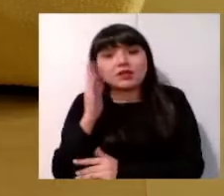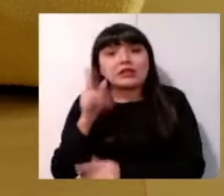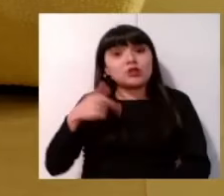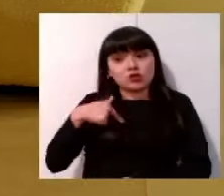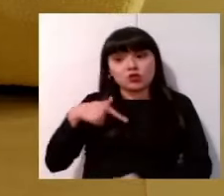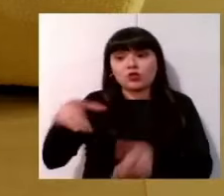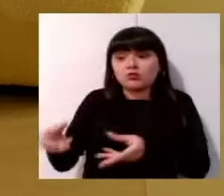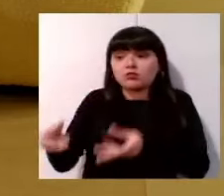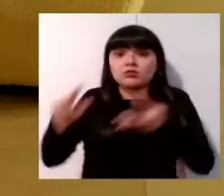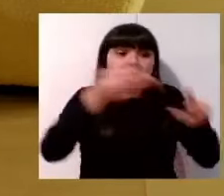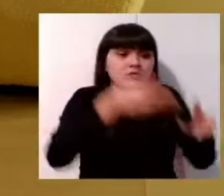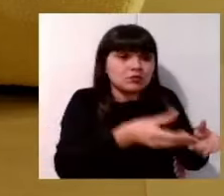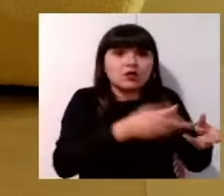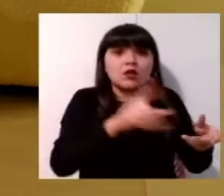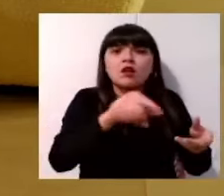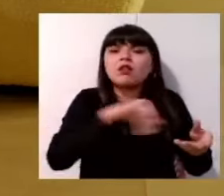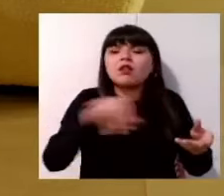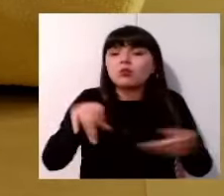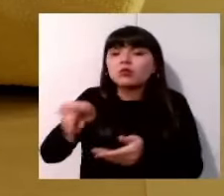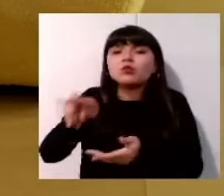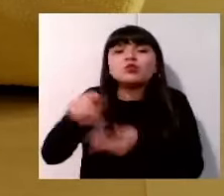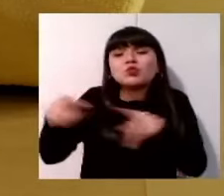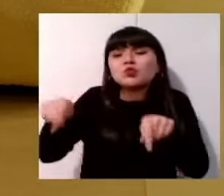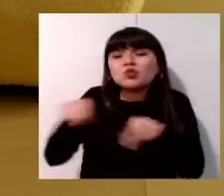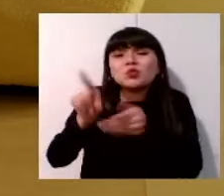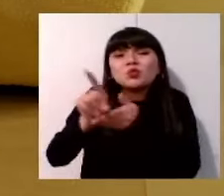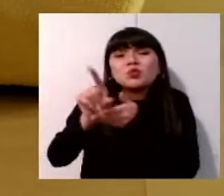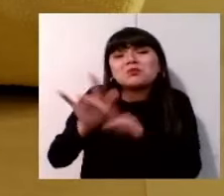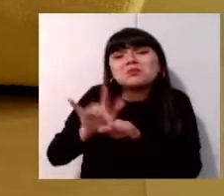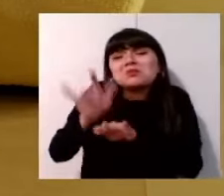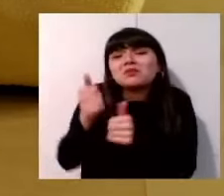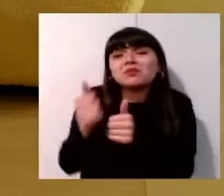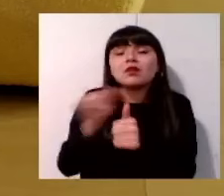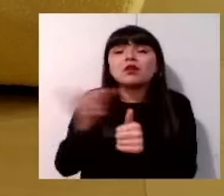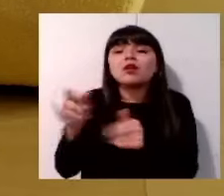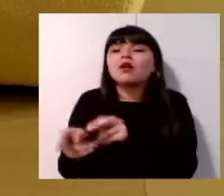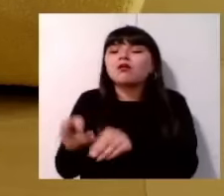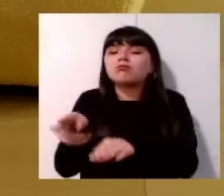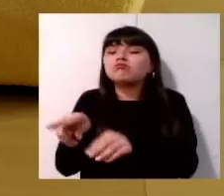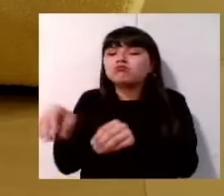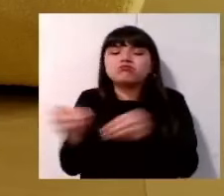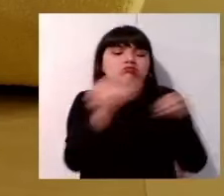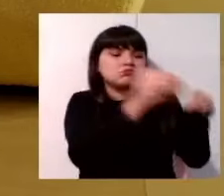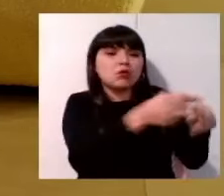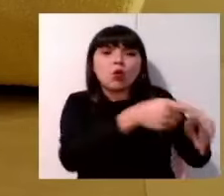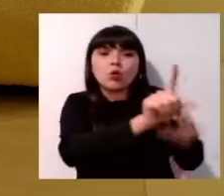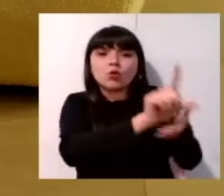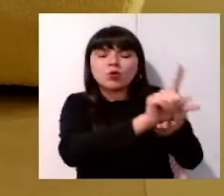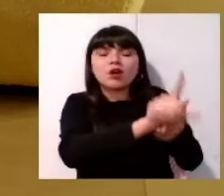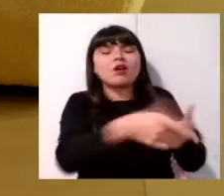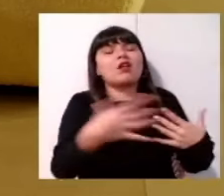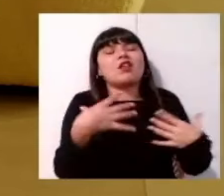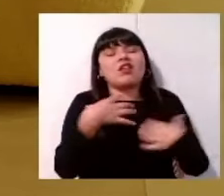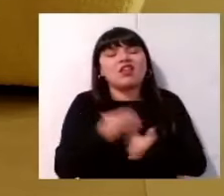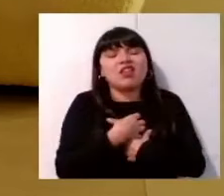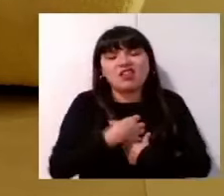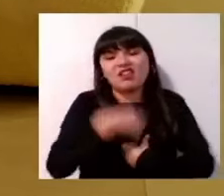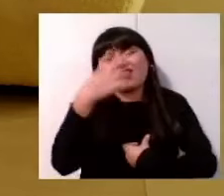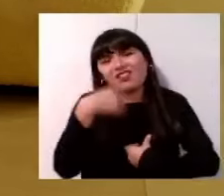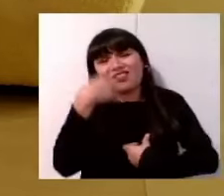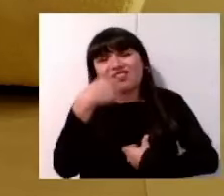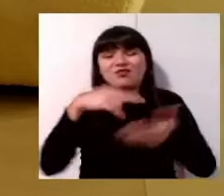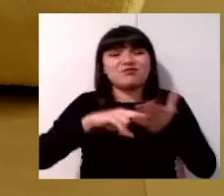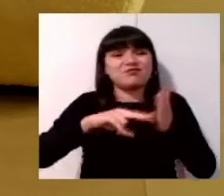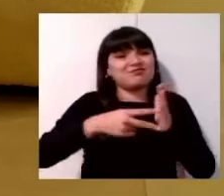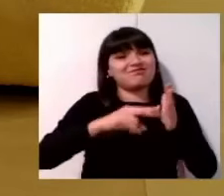despertar desorientado, no va a entender, y eso va a hacer que el despertar sea con angustia, con llanto y más problemático. Pues seguimos diciéndole